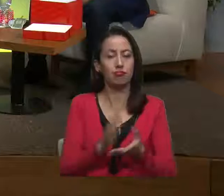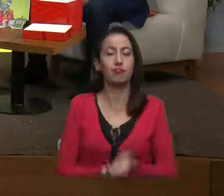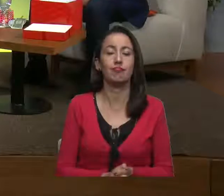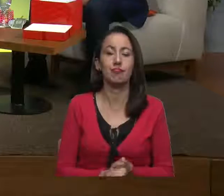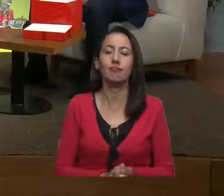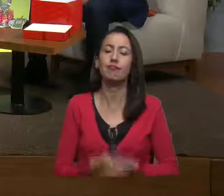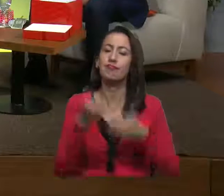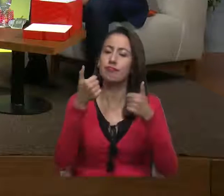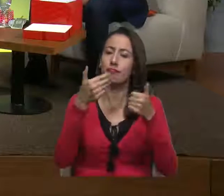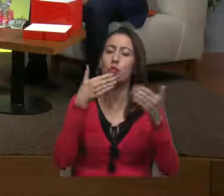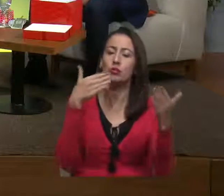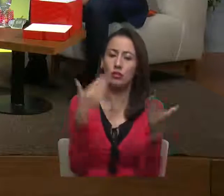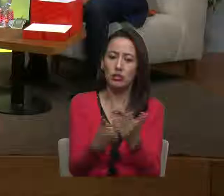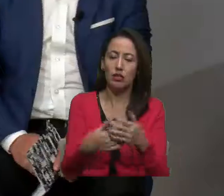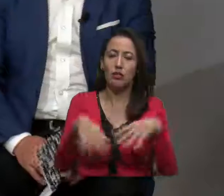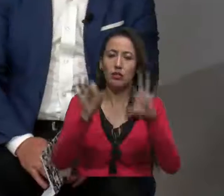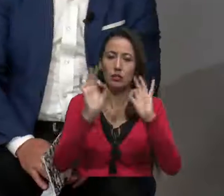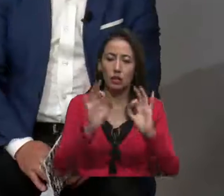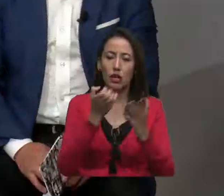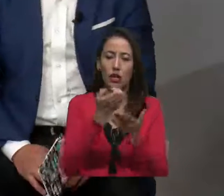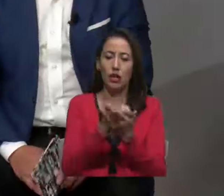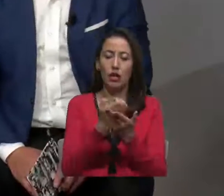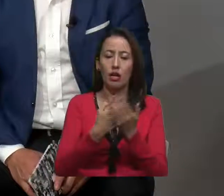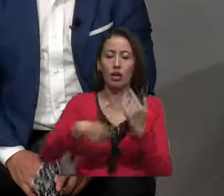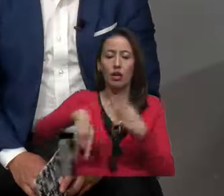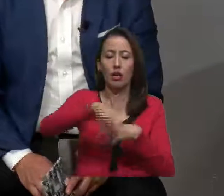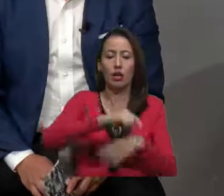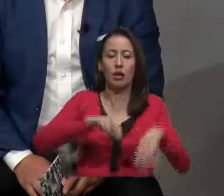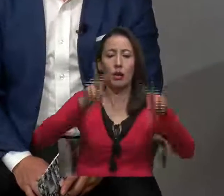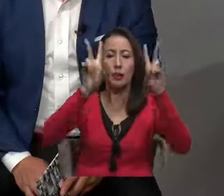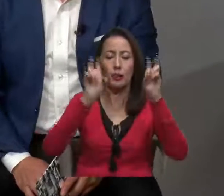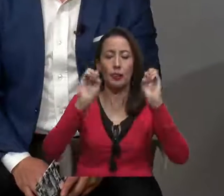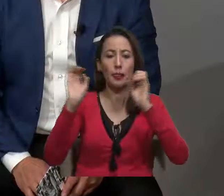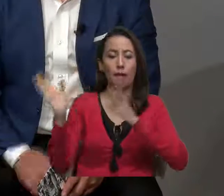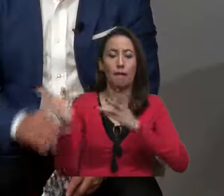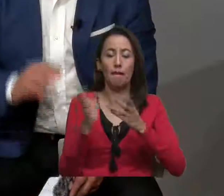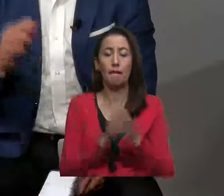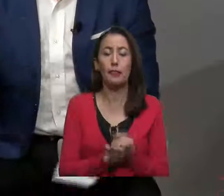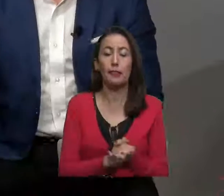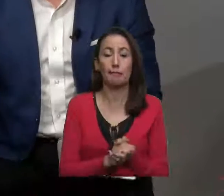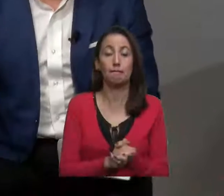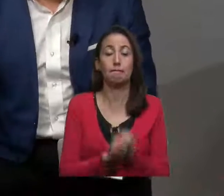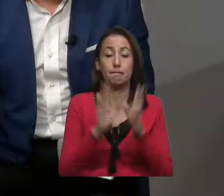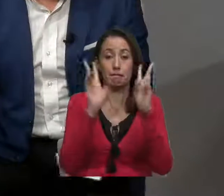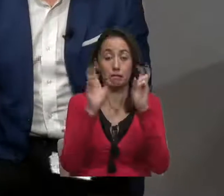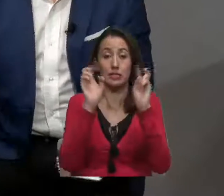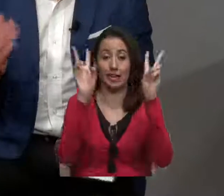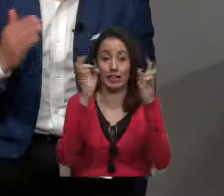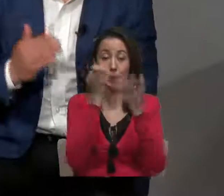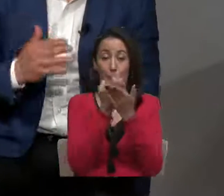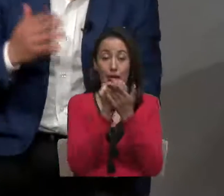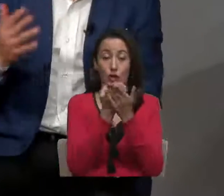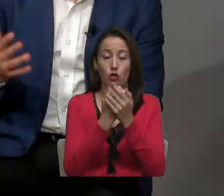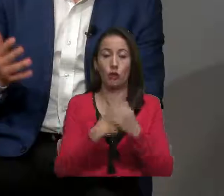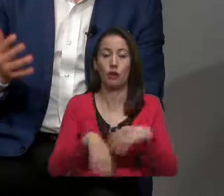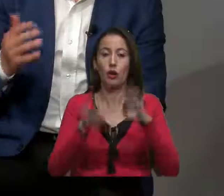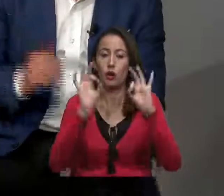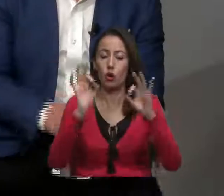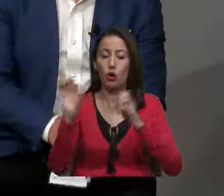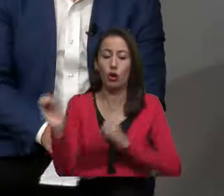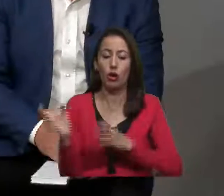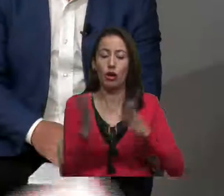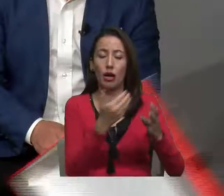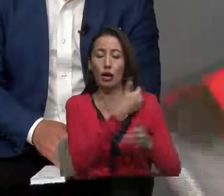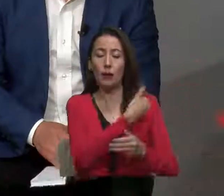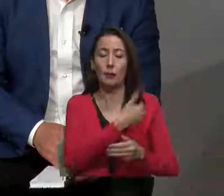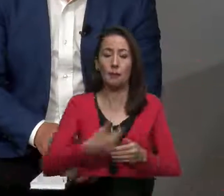el listo paul muchas gracias a paúl carrasco por estas impresiones en el tema económico de lo que hemos escuchado tendrá en caso de llegar a la